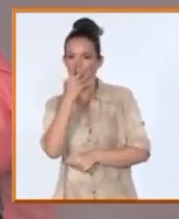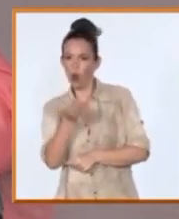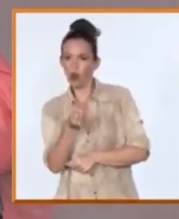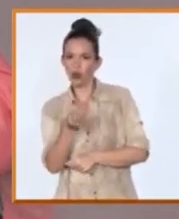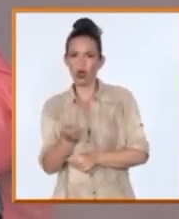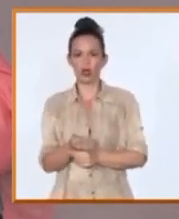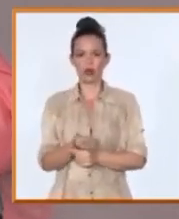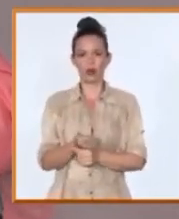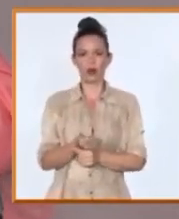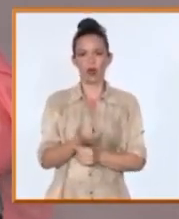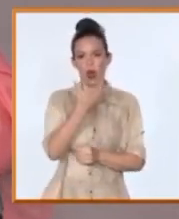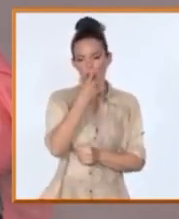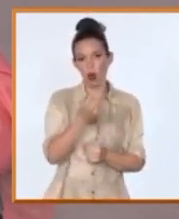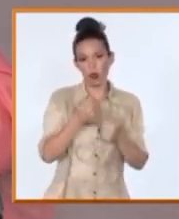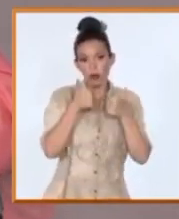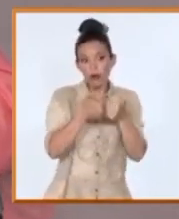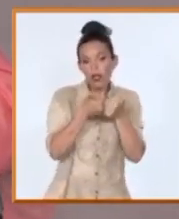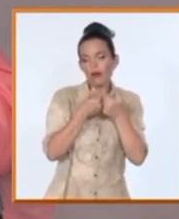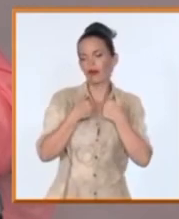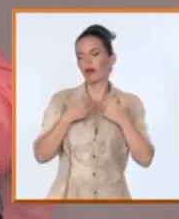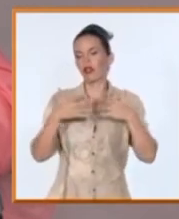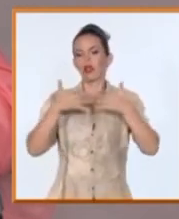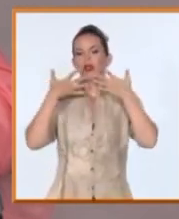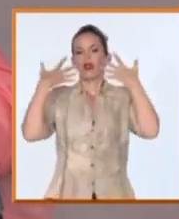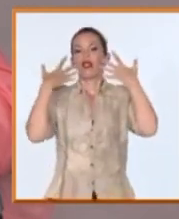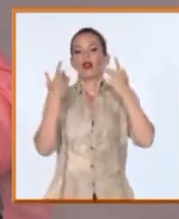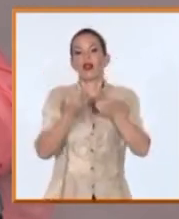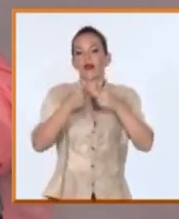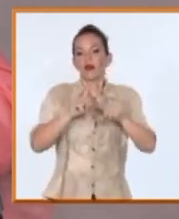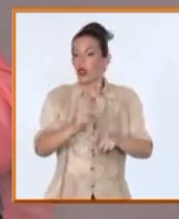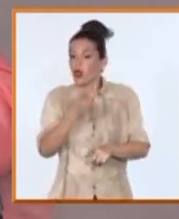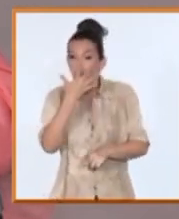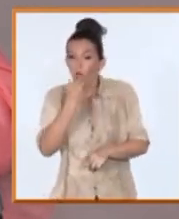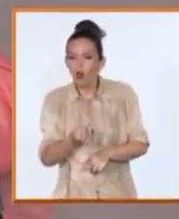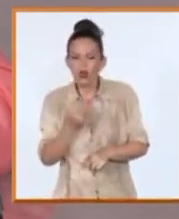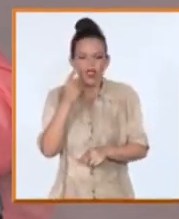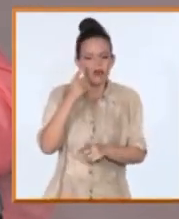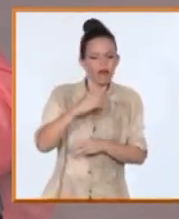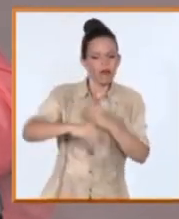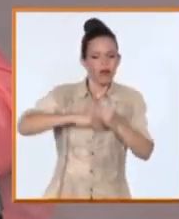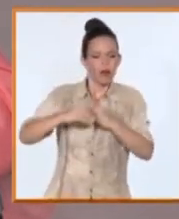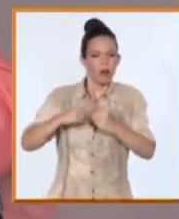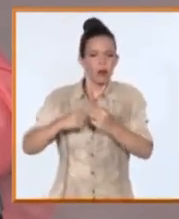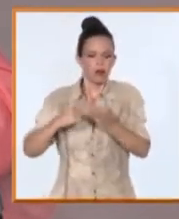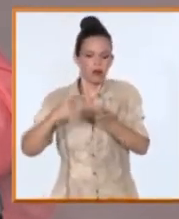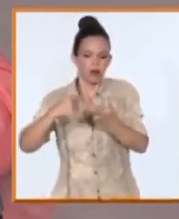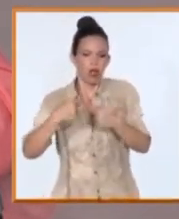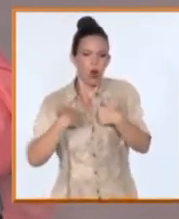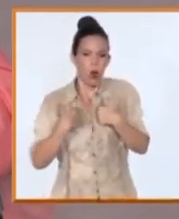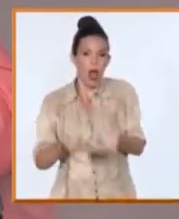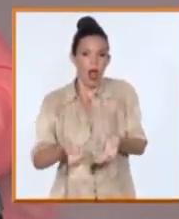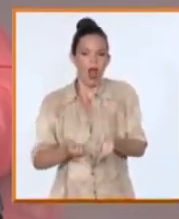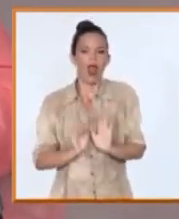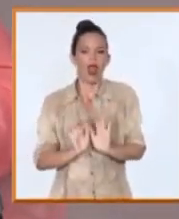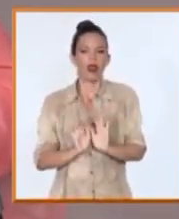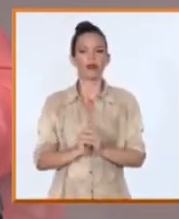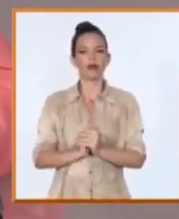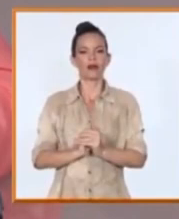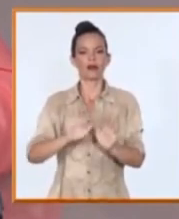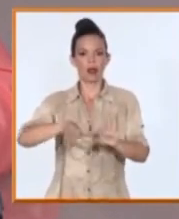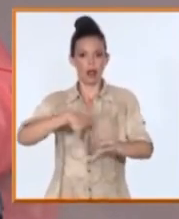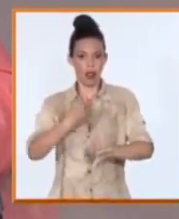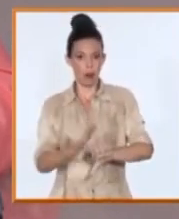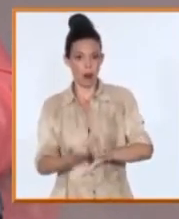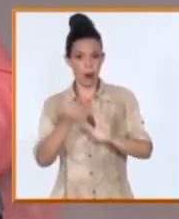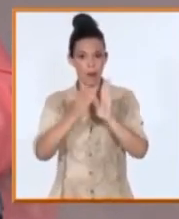y luego en noviembre pensamos incorporar la plataforma en